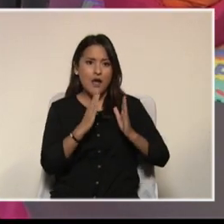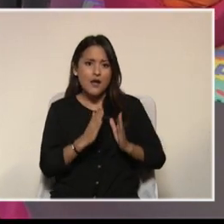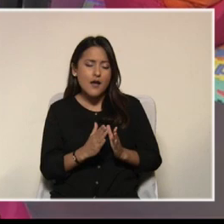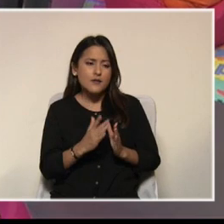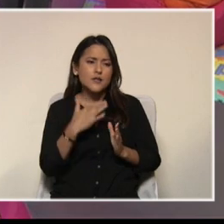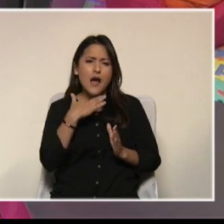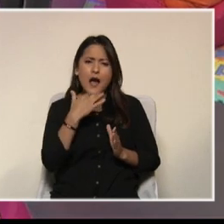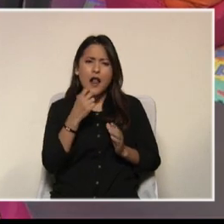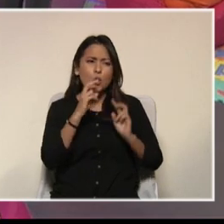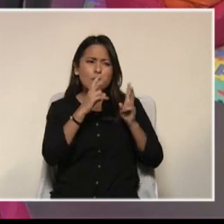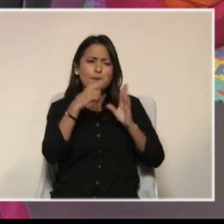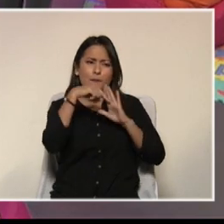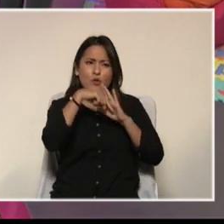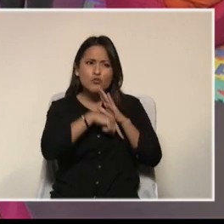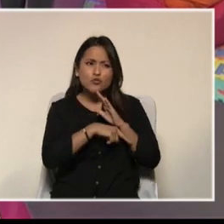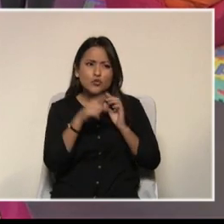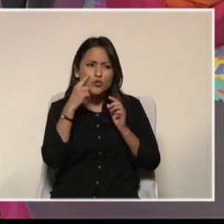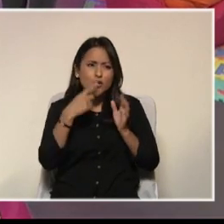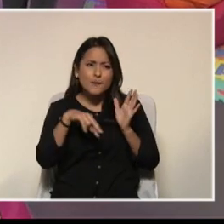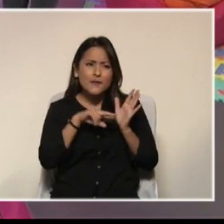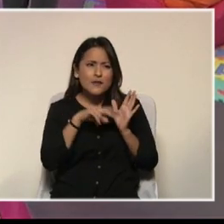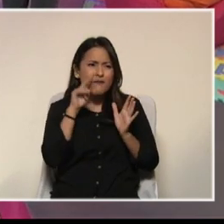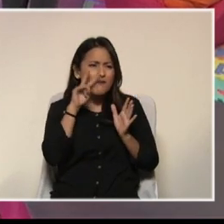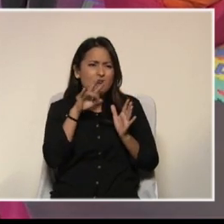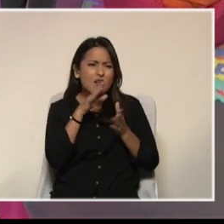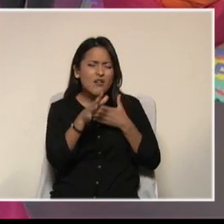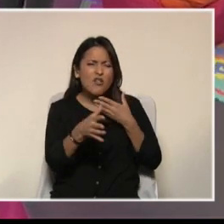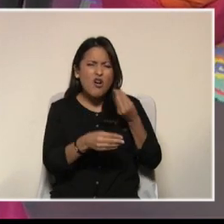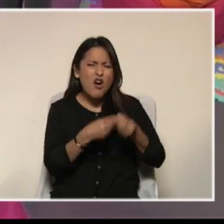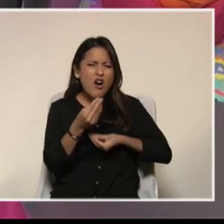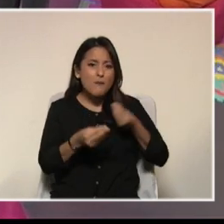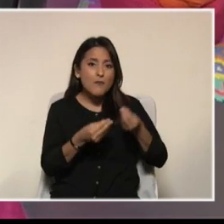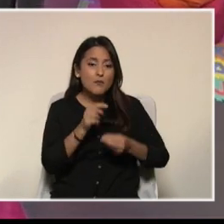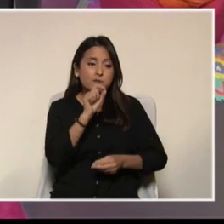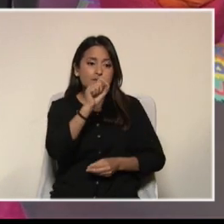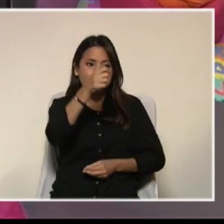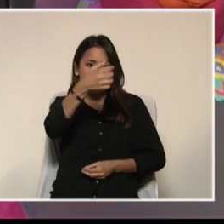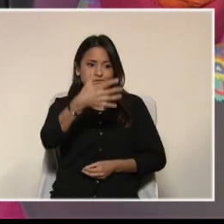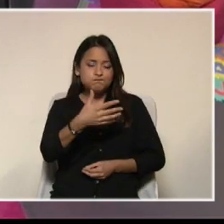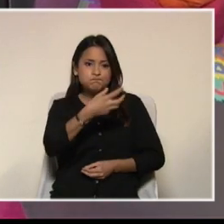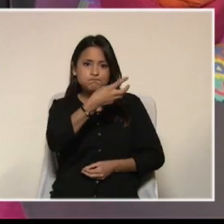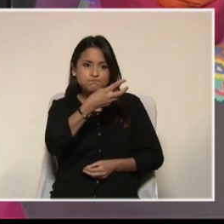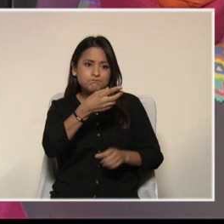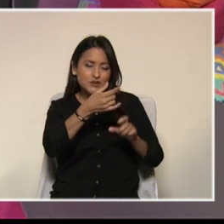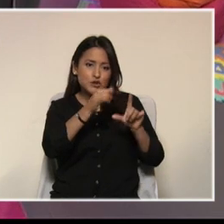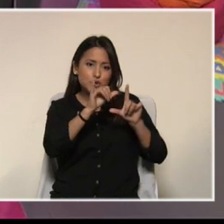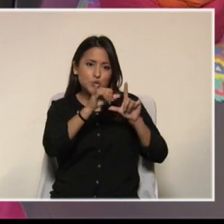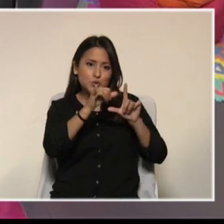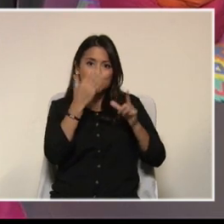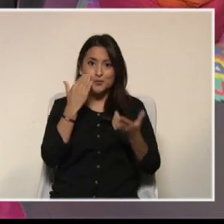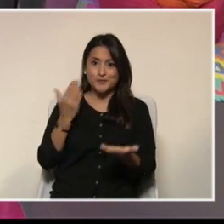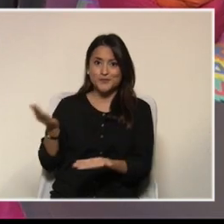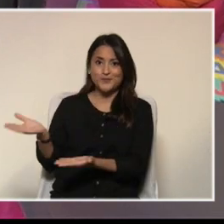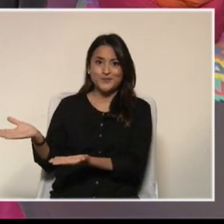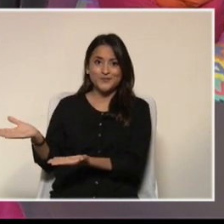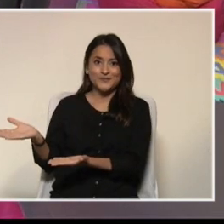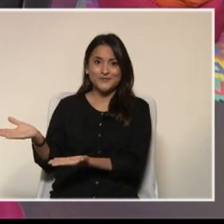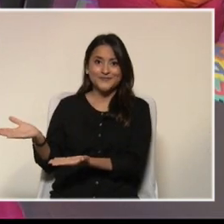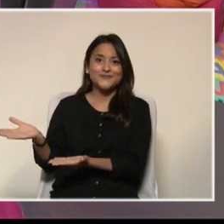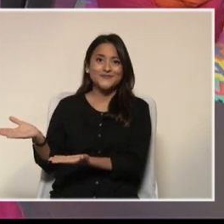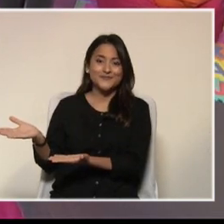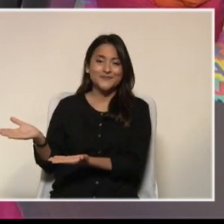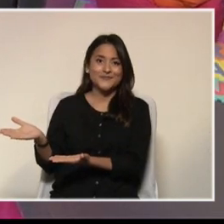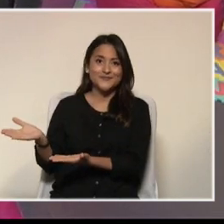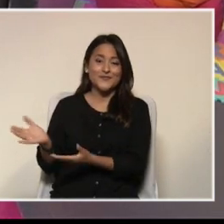alguno de los contenidos, tenemos un canal de YouTube especial para eso. ¿Cuál es? Cada Familia, una